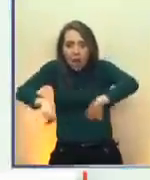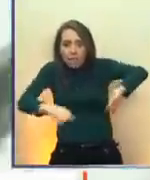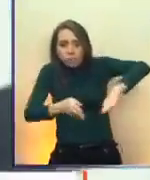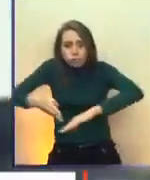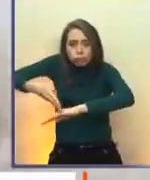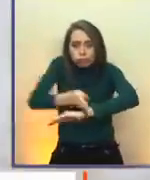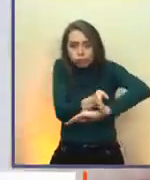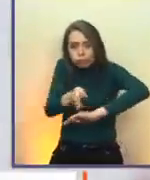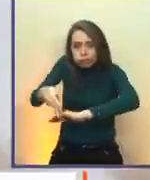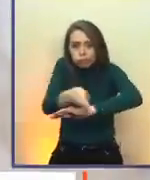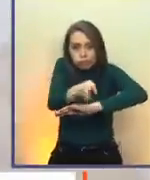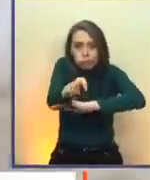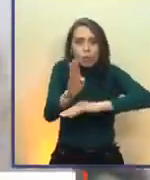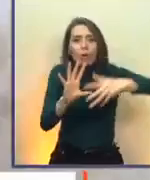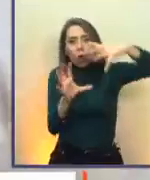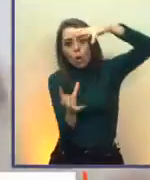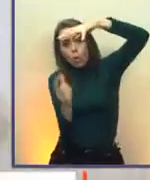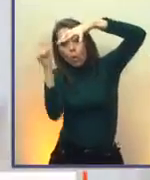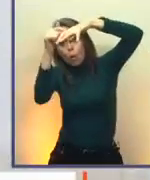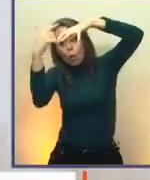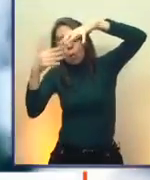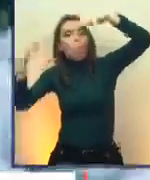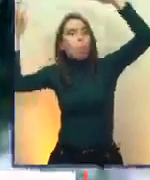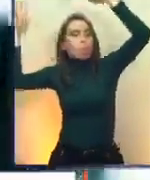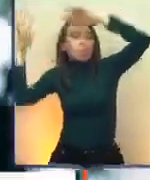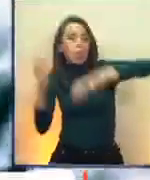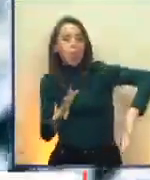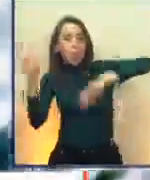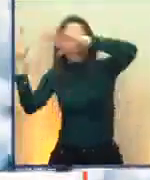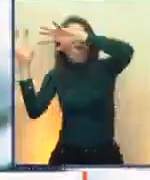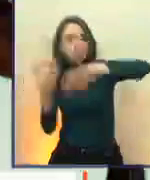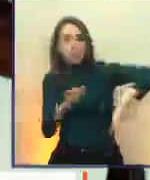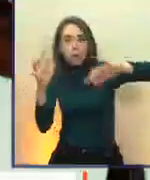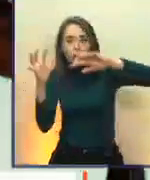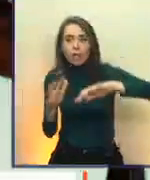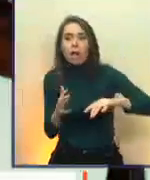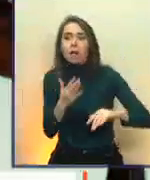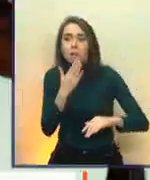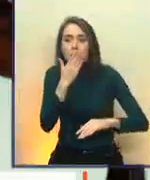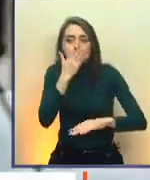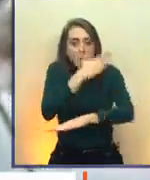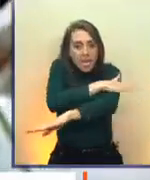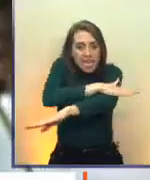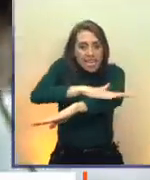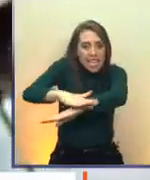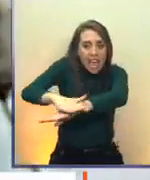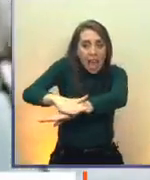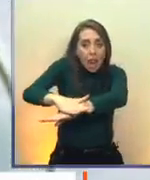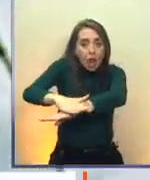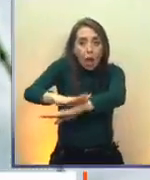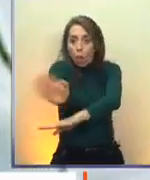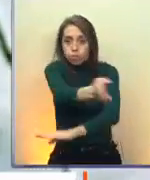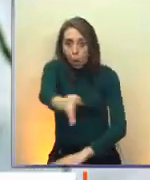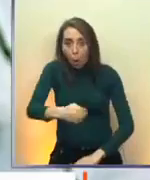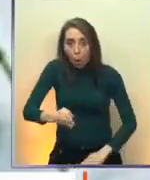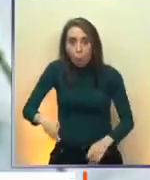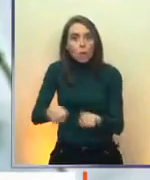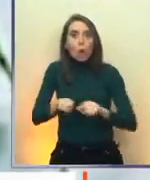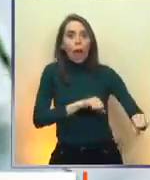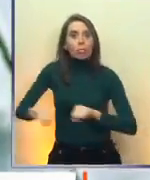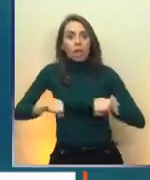del planeta. Hubo temporales fuertes. Se quebraban los hielos con una especie de terremoto.